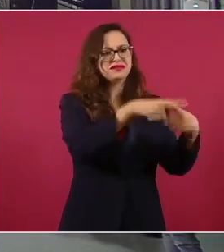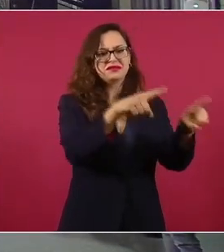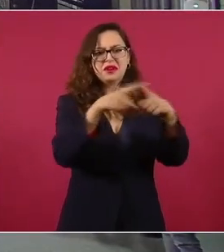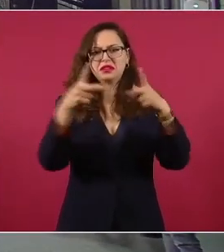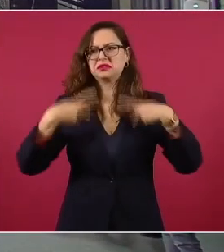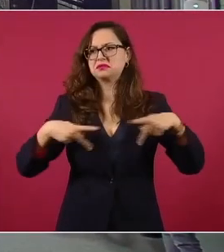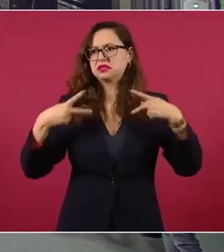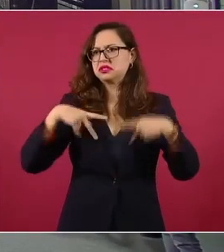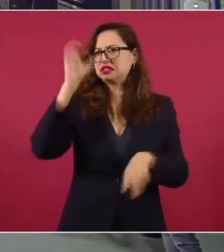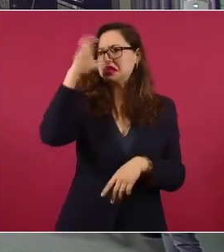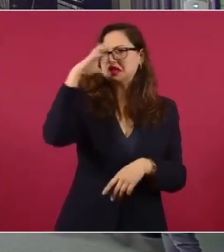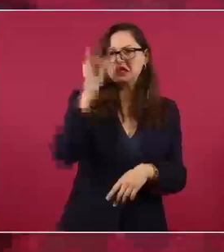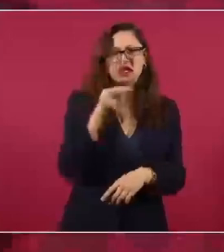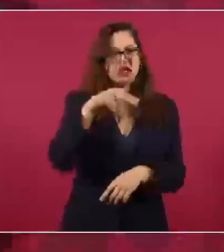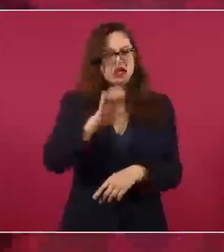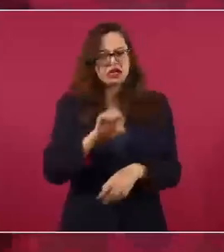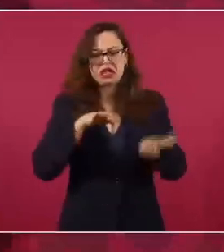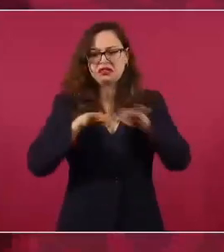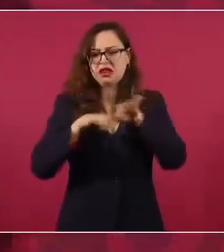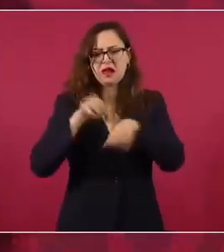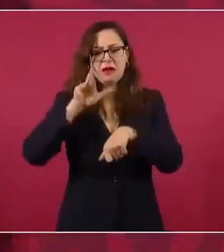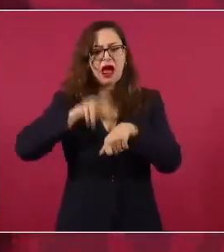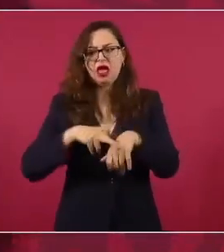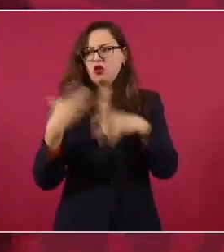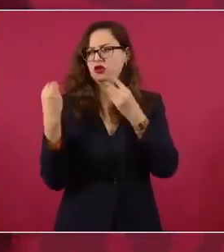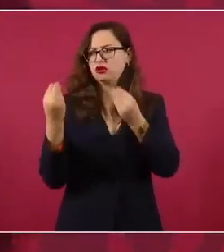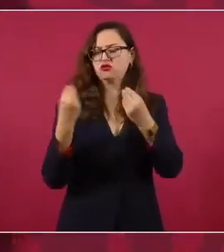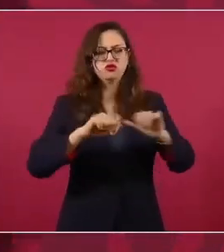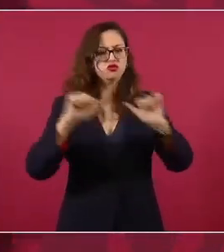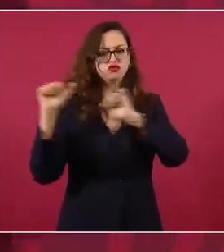y funcionarios del INE, claro, no, pues todos.